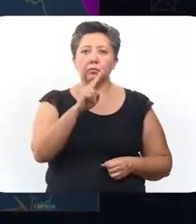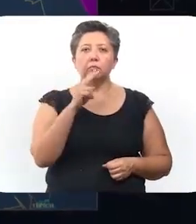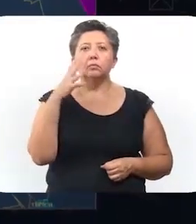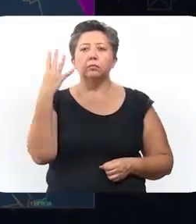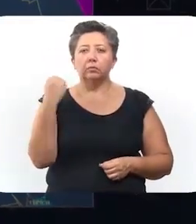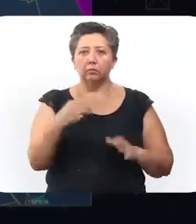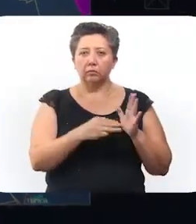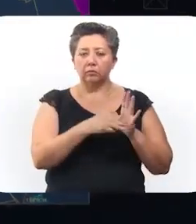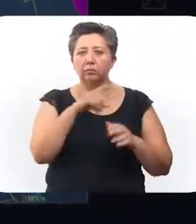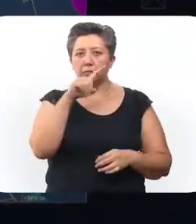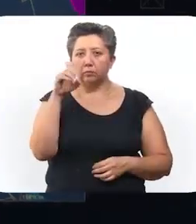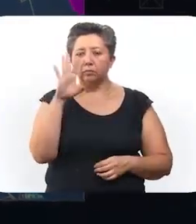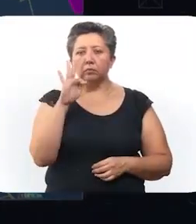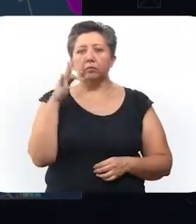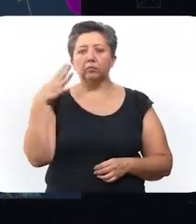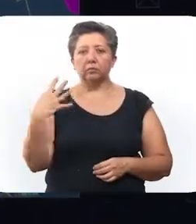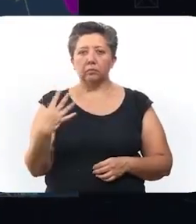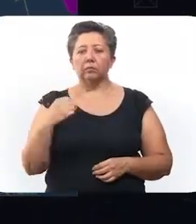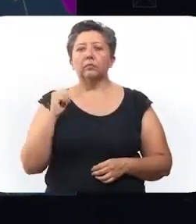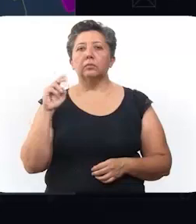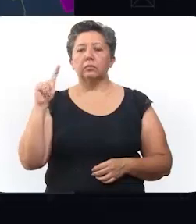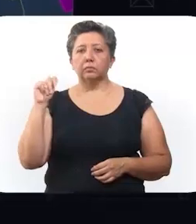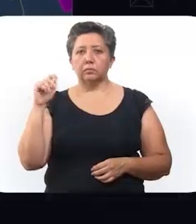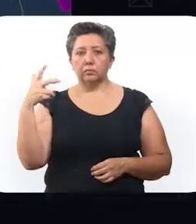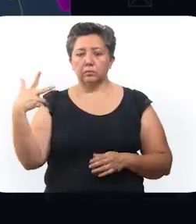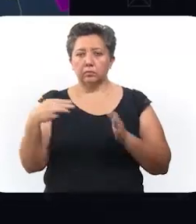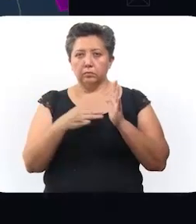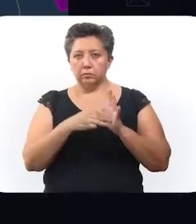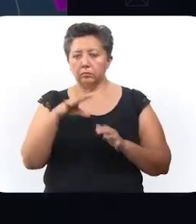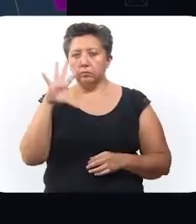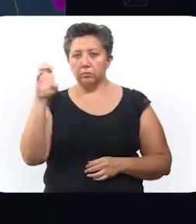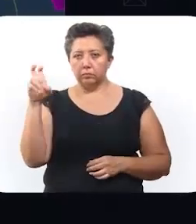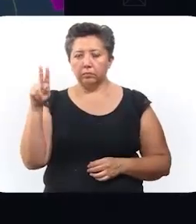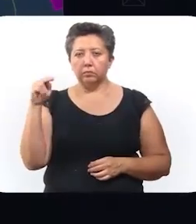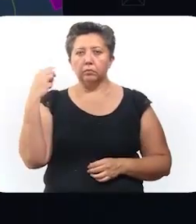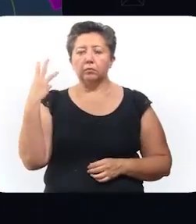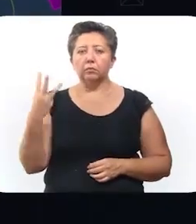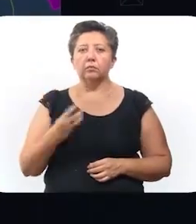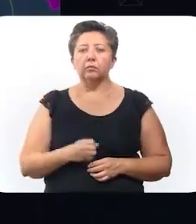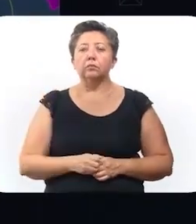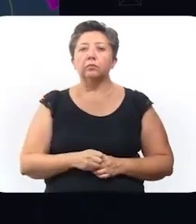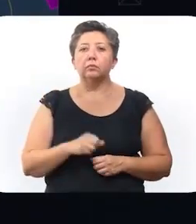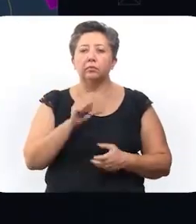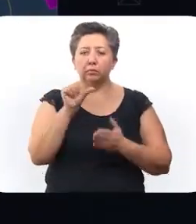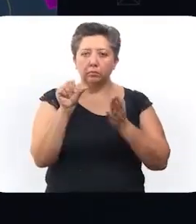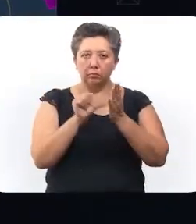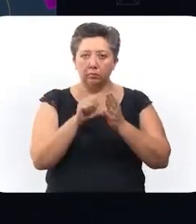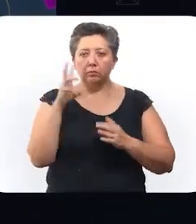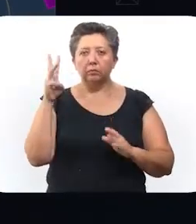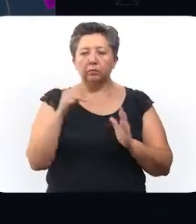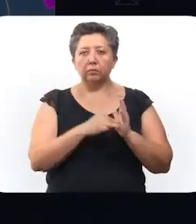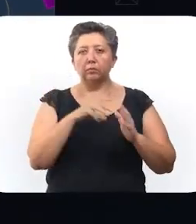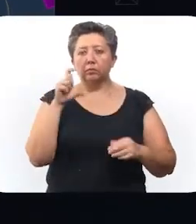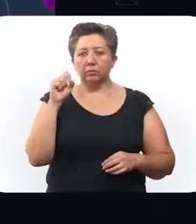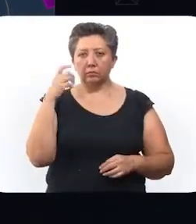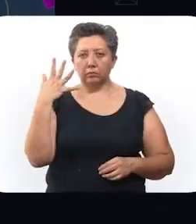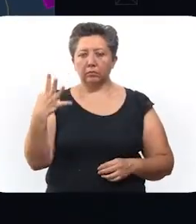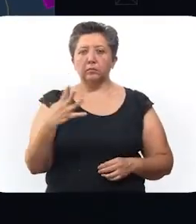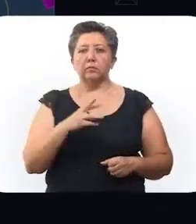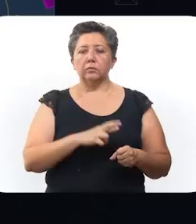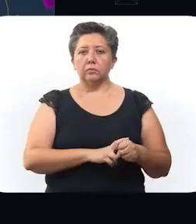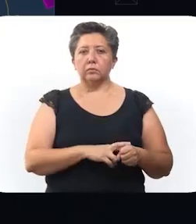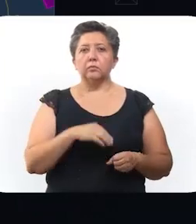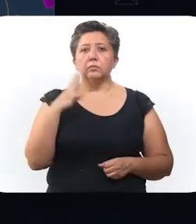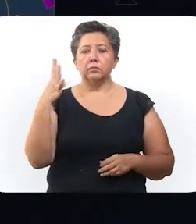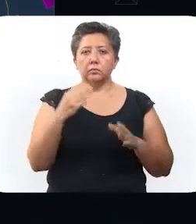norte 9.144, en la zona oriente 8.583, en la zona centro 3.024, en la zona